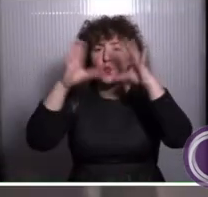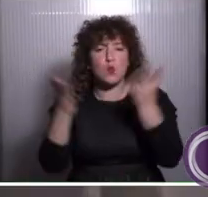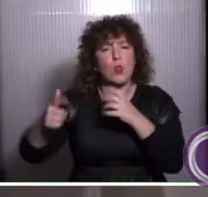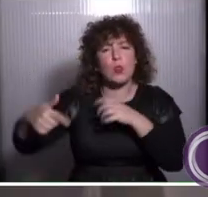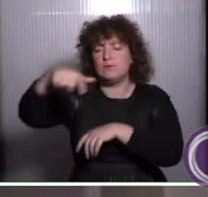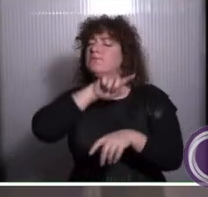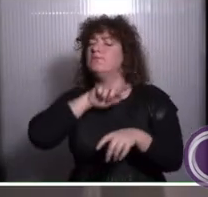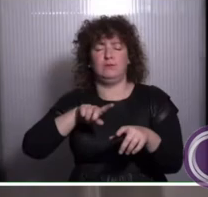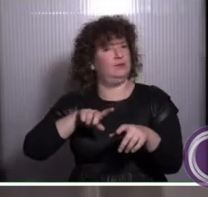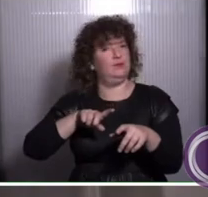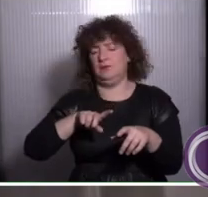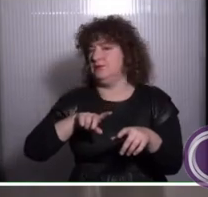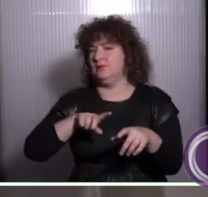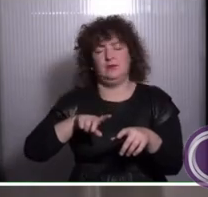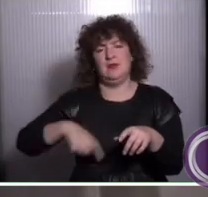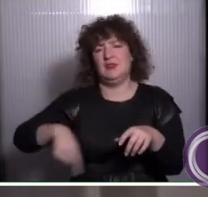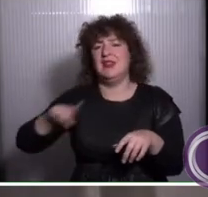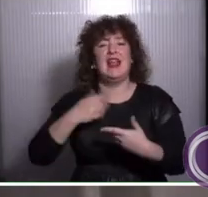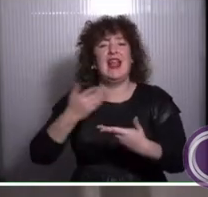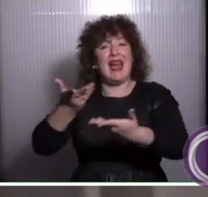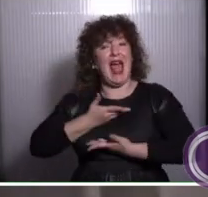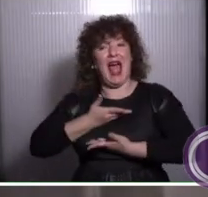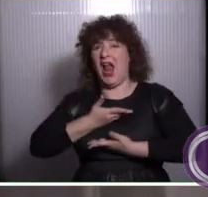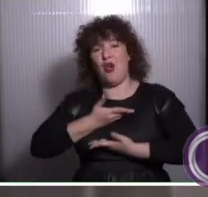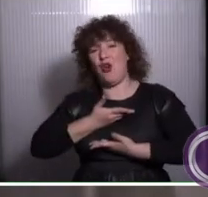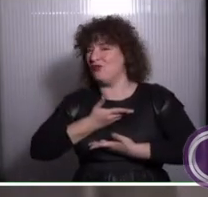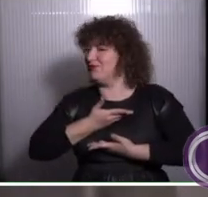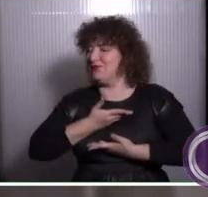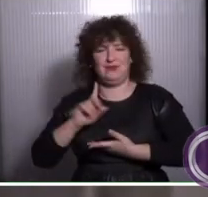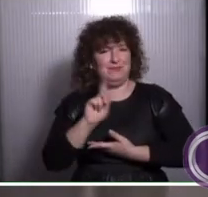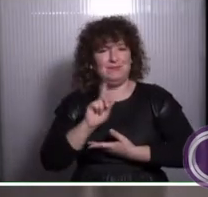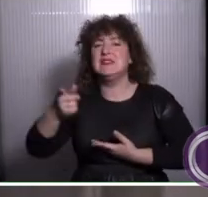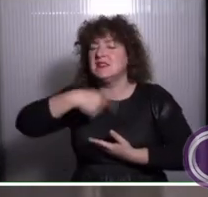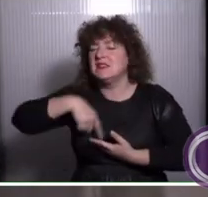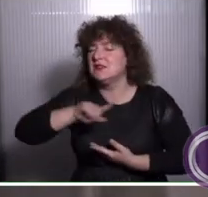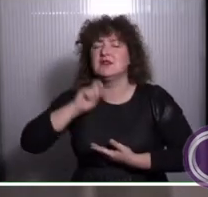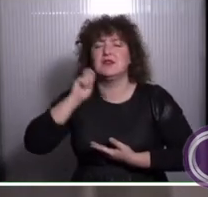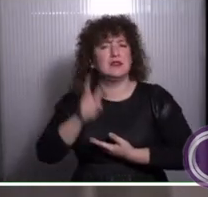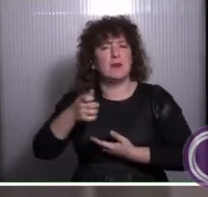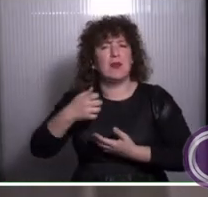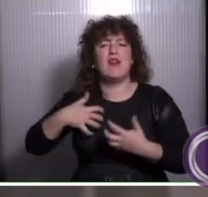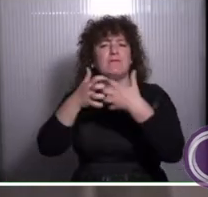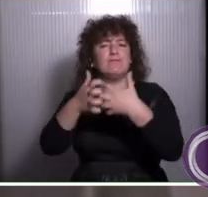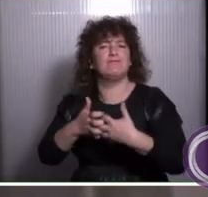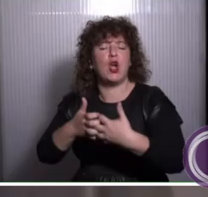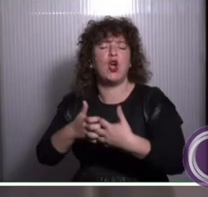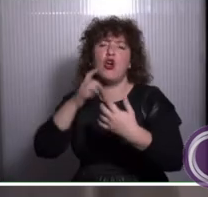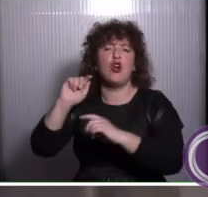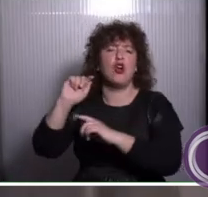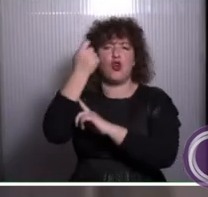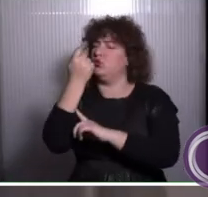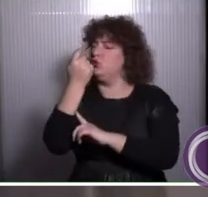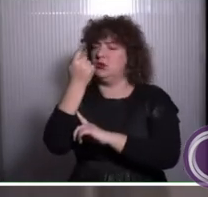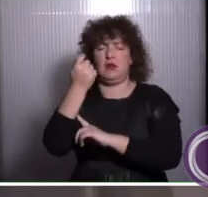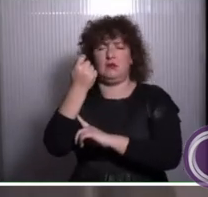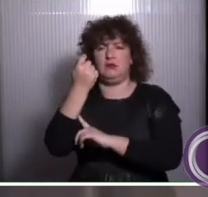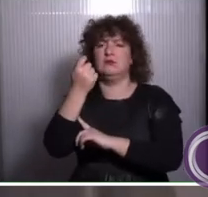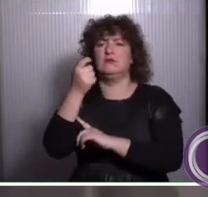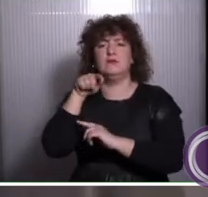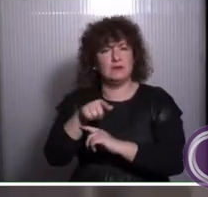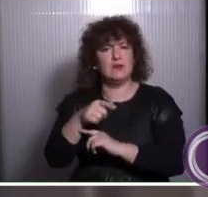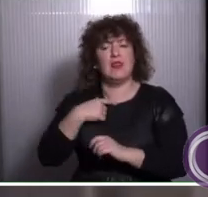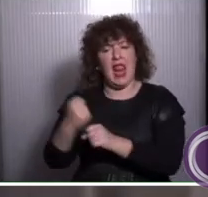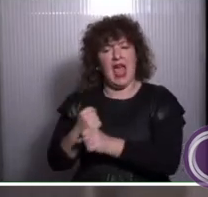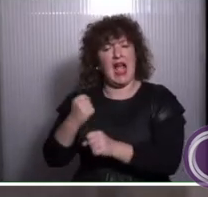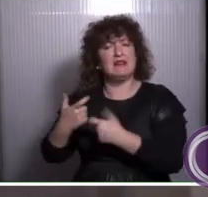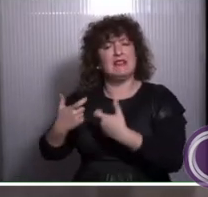mundo, nadie nos los ha regalado. Siempre han sido conquistados con las peleas y las luchas de la